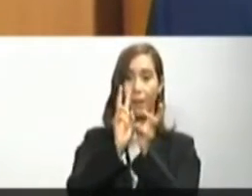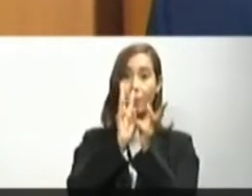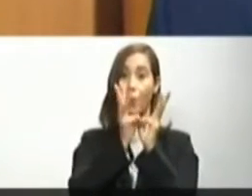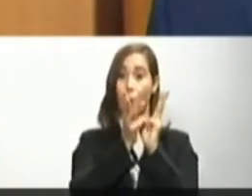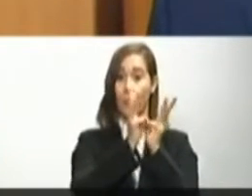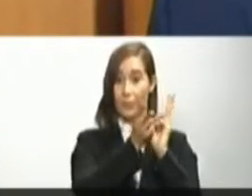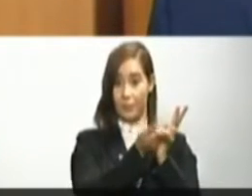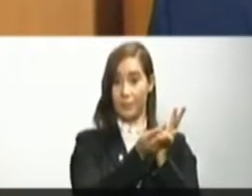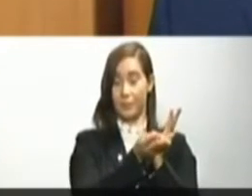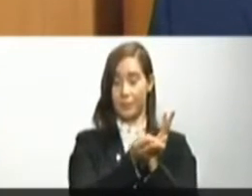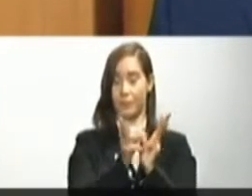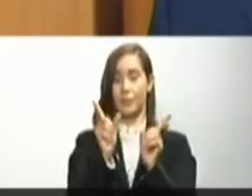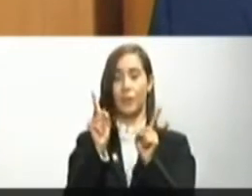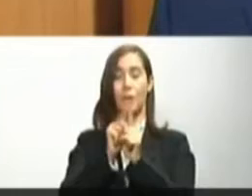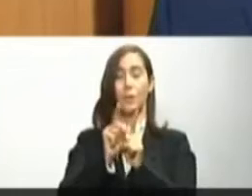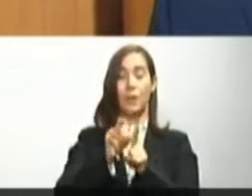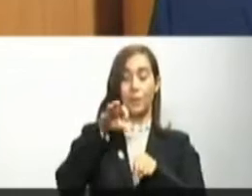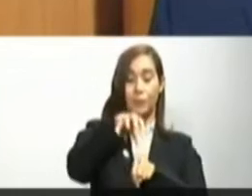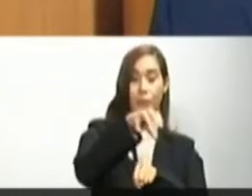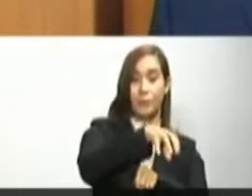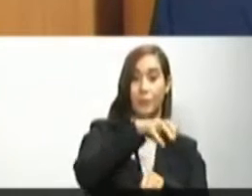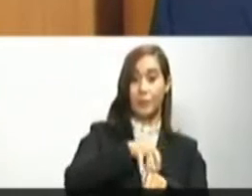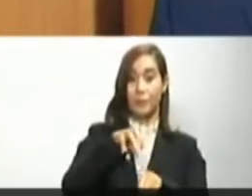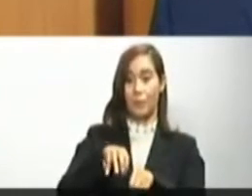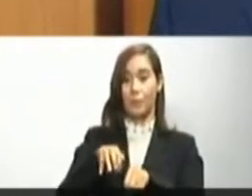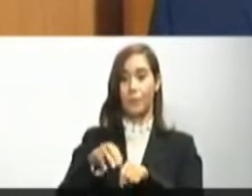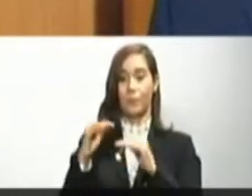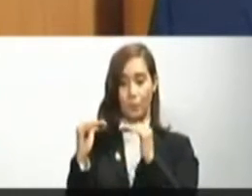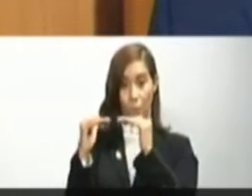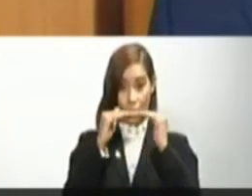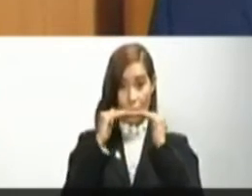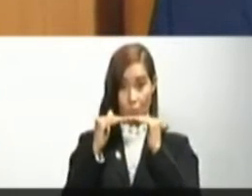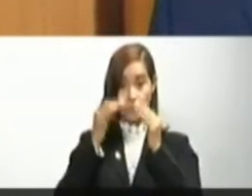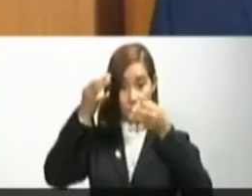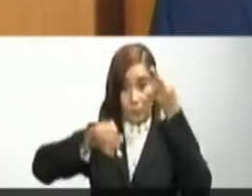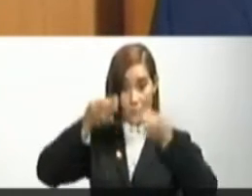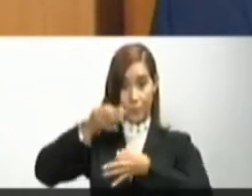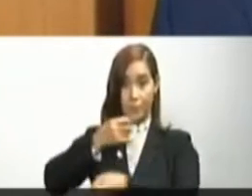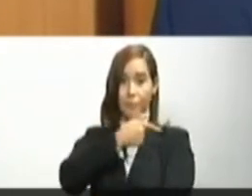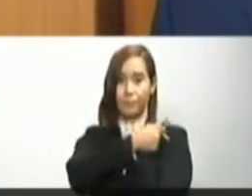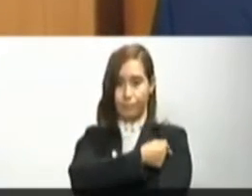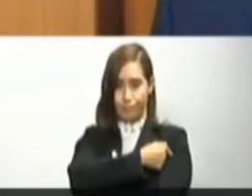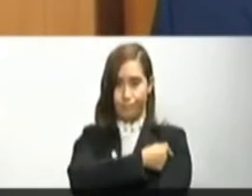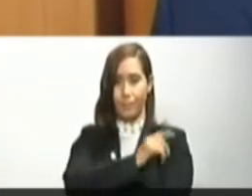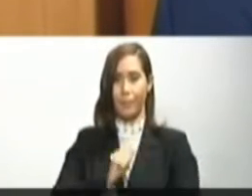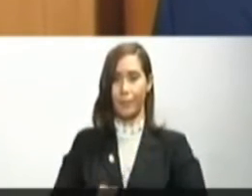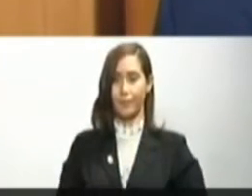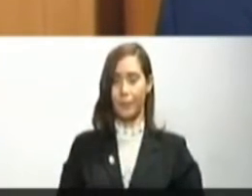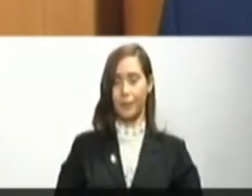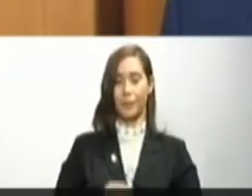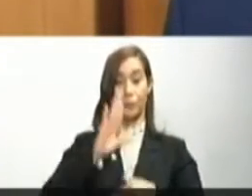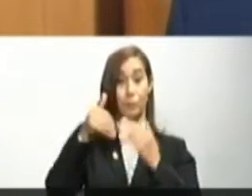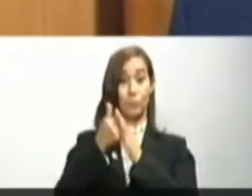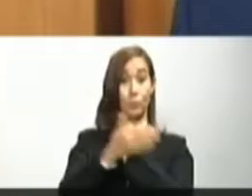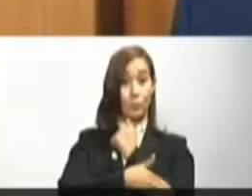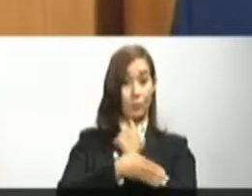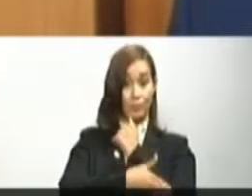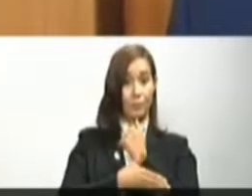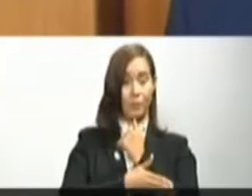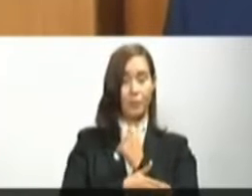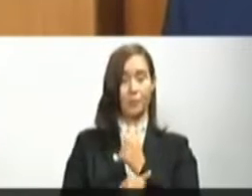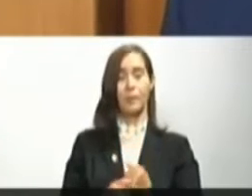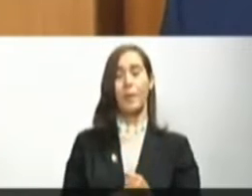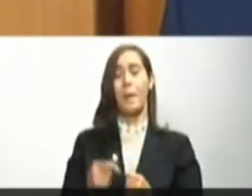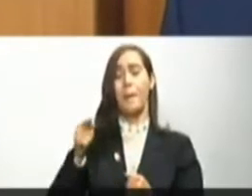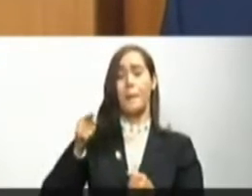una distribución equitativa de la vacuna. Para conseguir estos objetivos y poder poner en movimiento nuestras